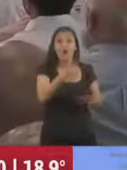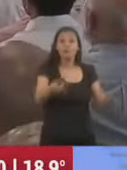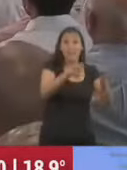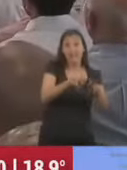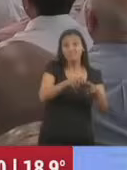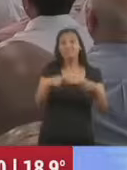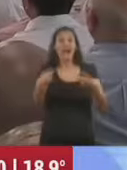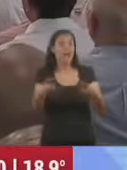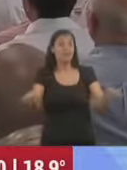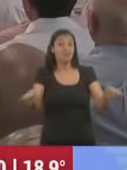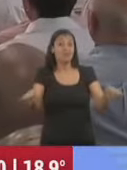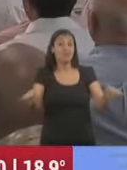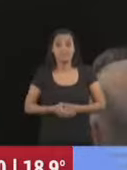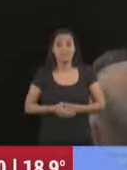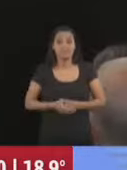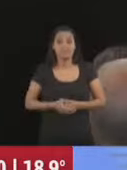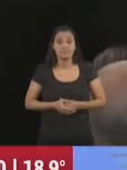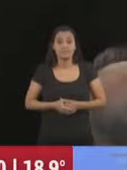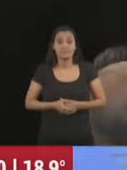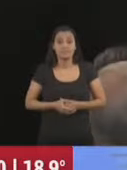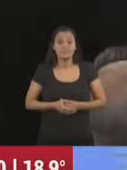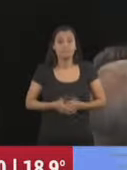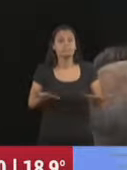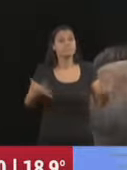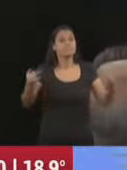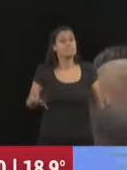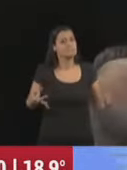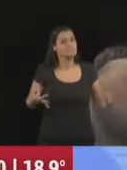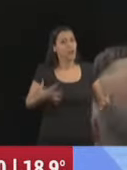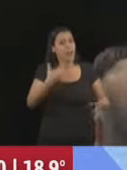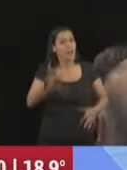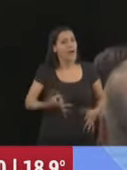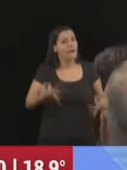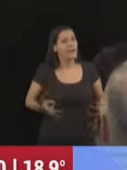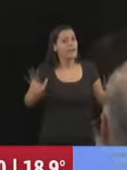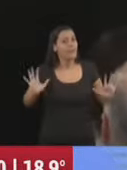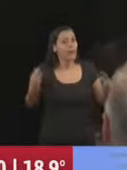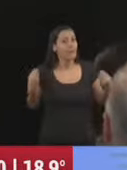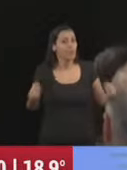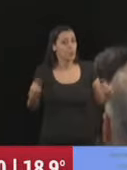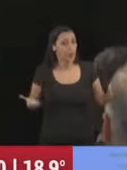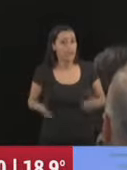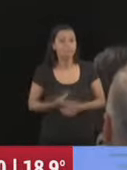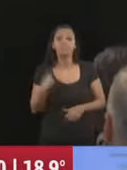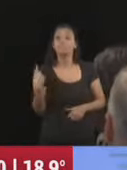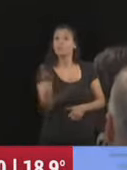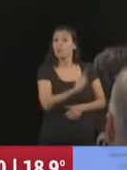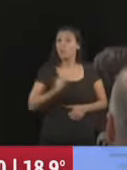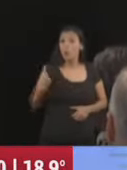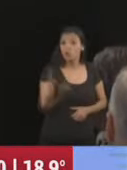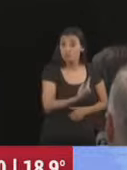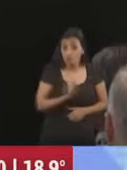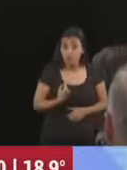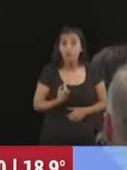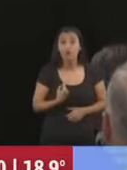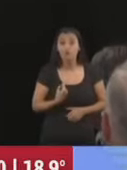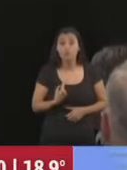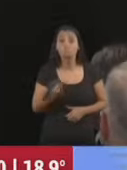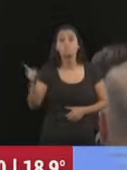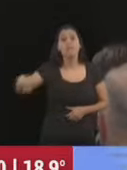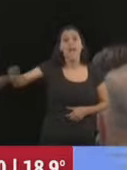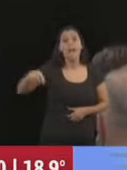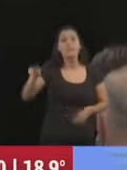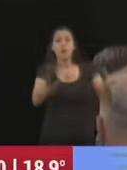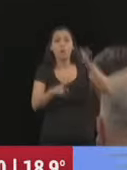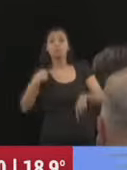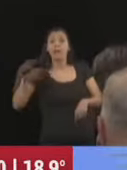y dialogar, y dialogar, y dialogar, y escucharse, escucharse y escuchar al otro fundamentalmente. No creo